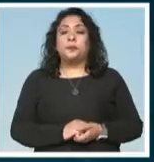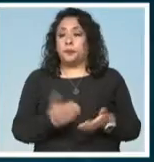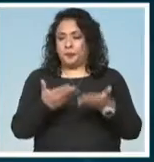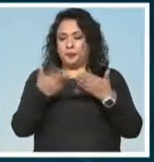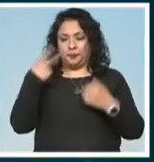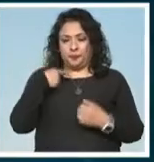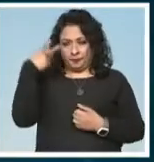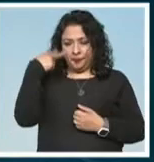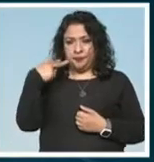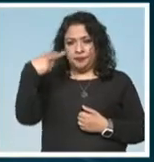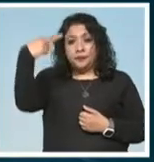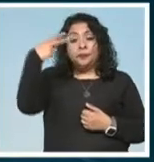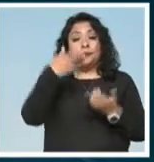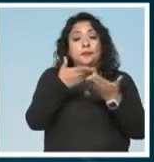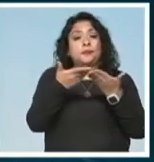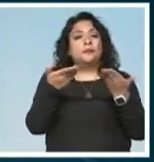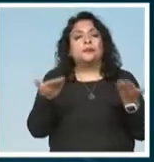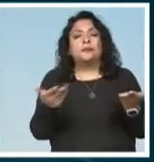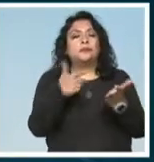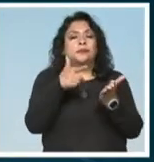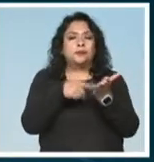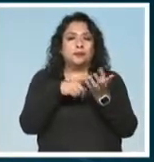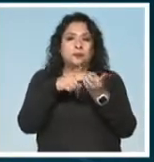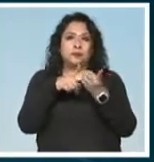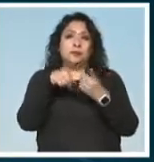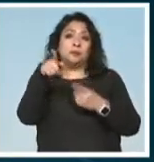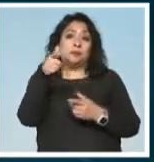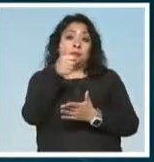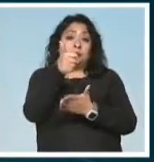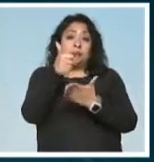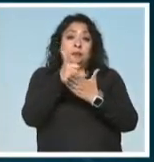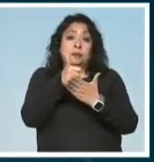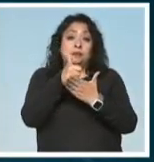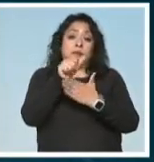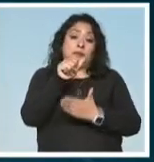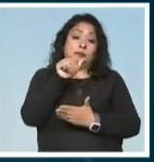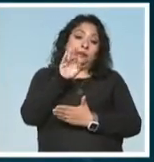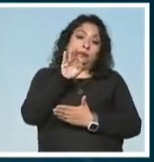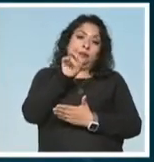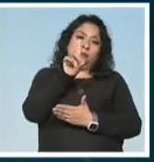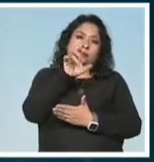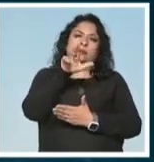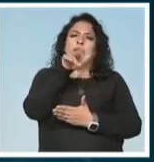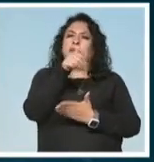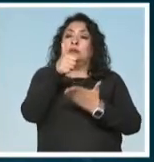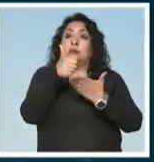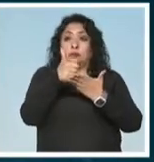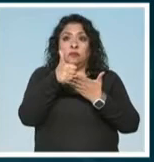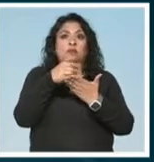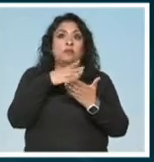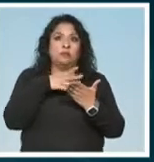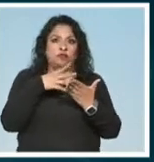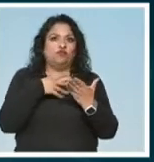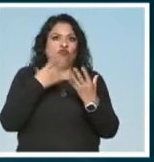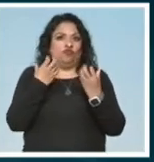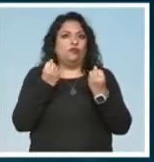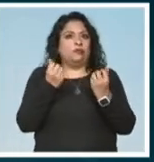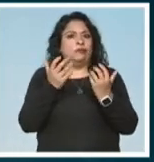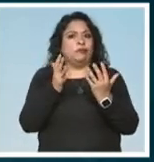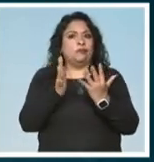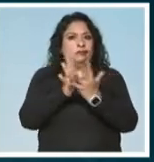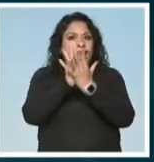Vamos a viajar en esta ocasión a la llamada Ciudad de los Abedules, a una ciudad con intensa